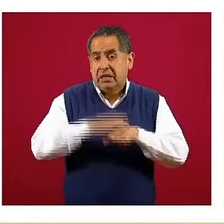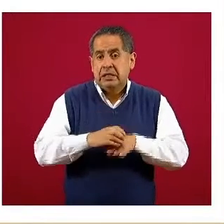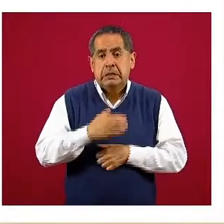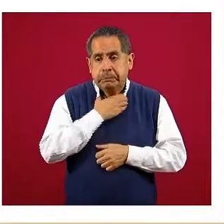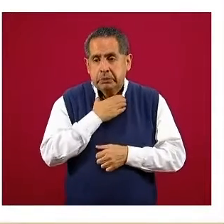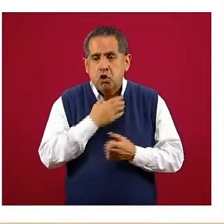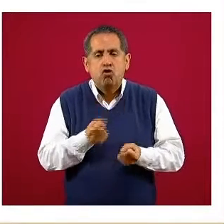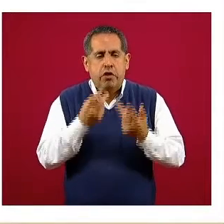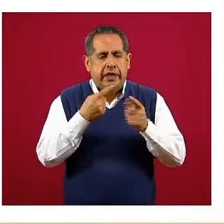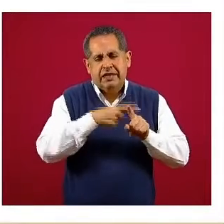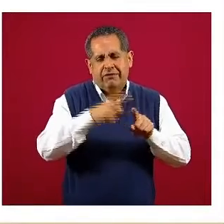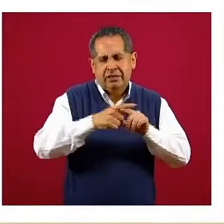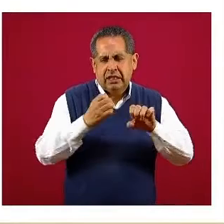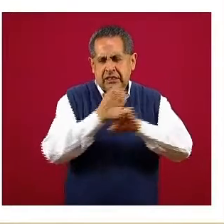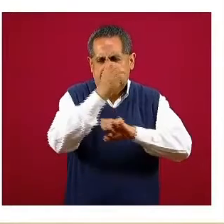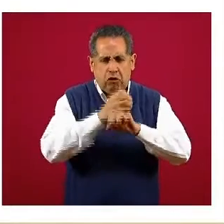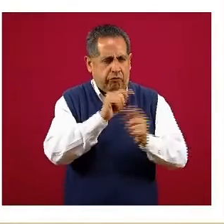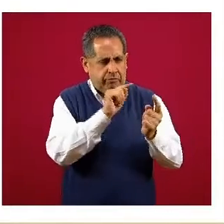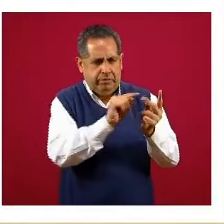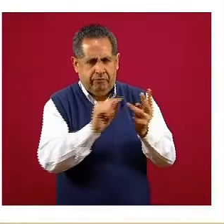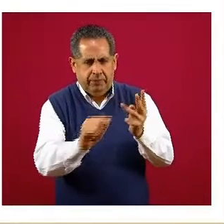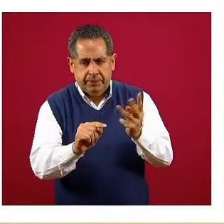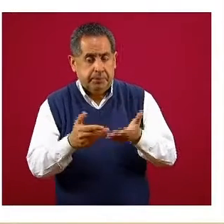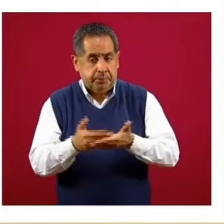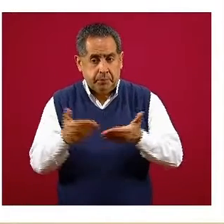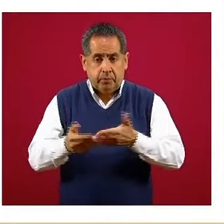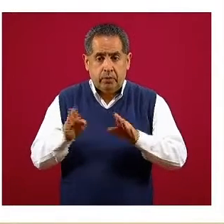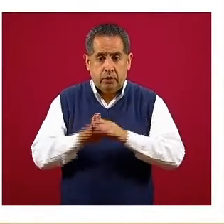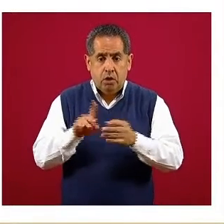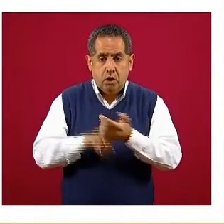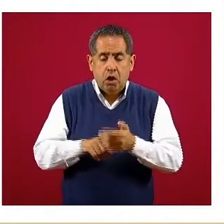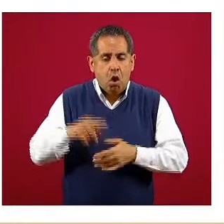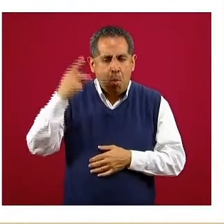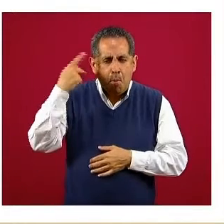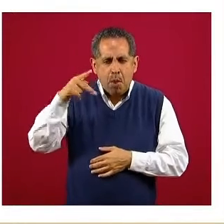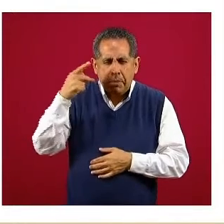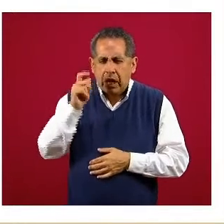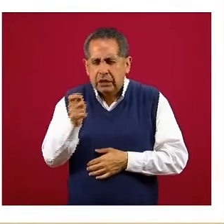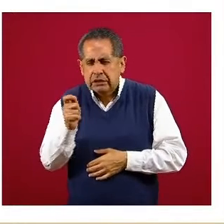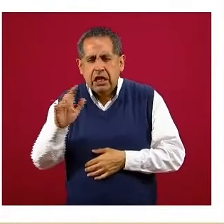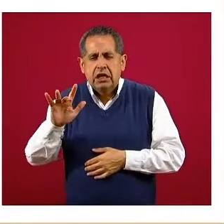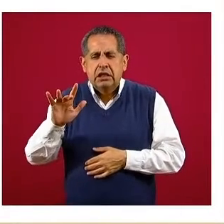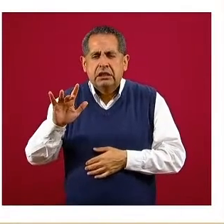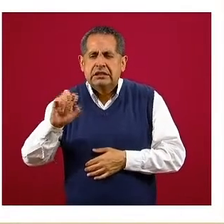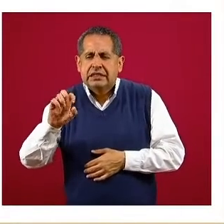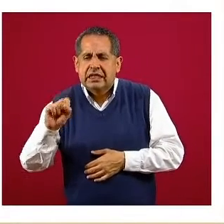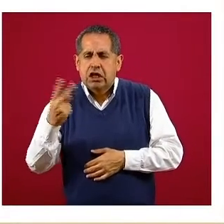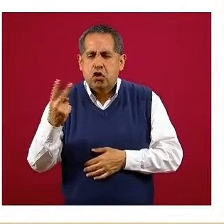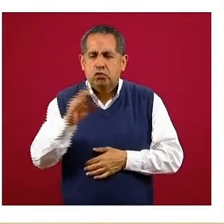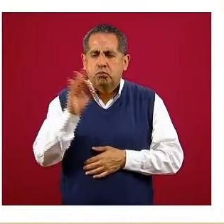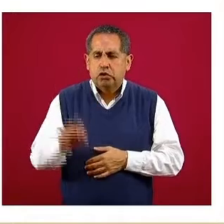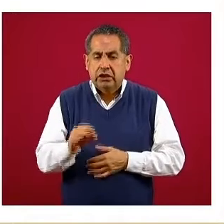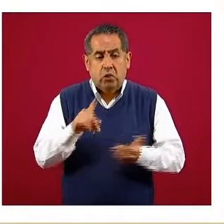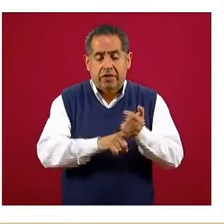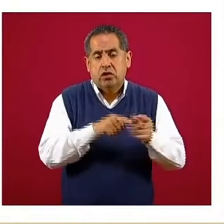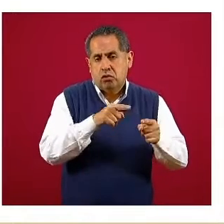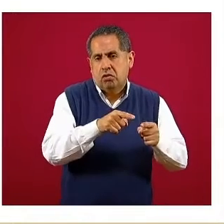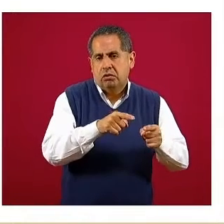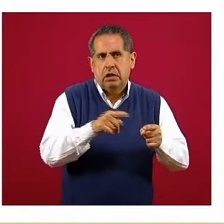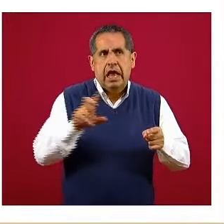revisar y, en su caso, enriquecer el semáforo de acuerdo a cada momento epidémico que va viviendo la